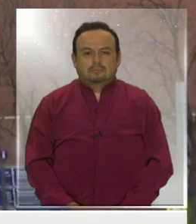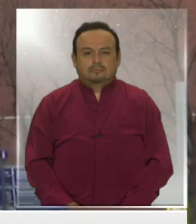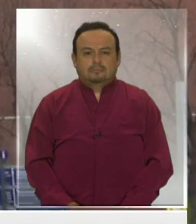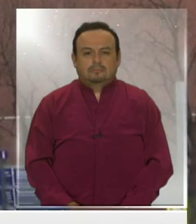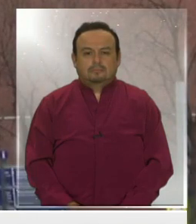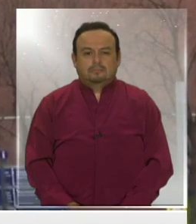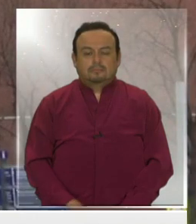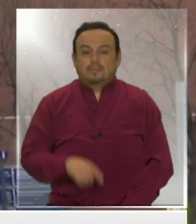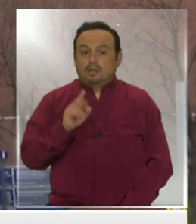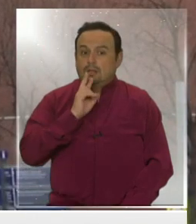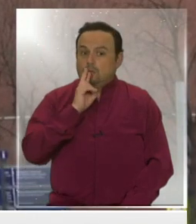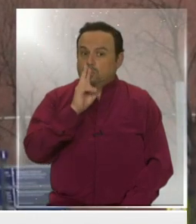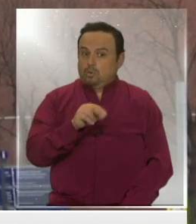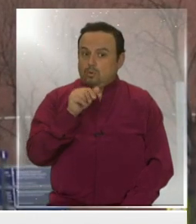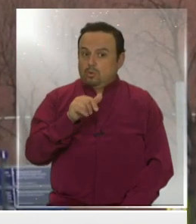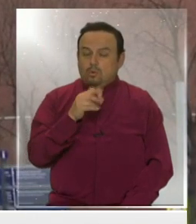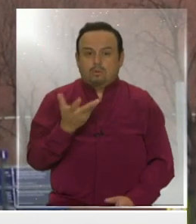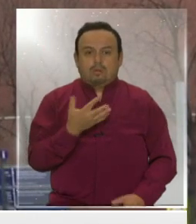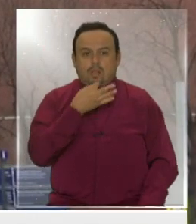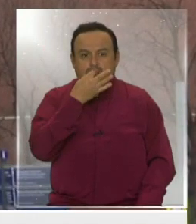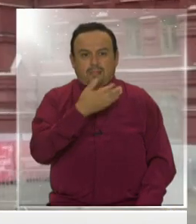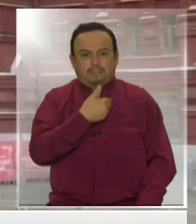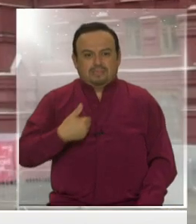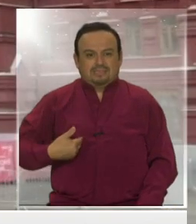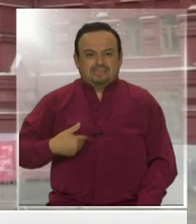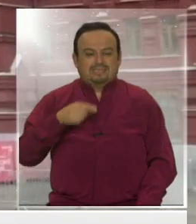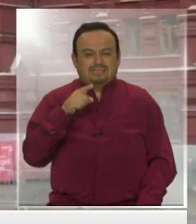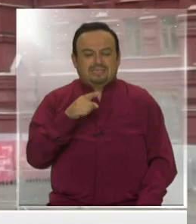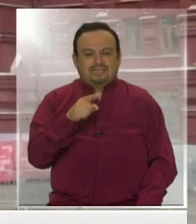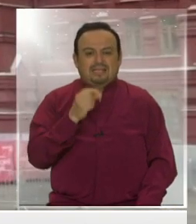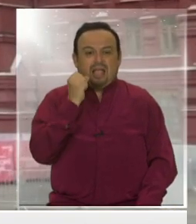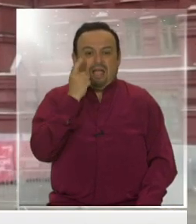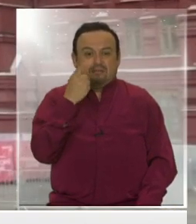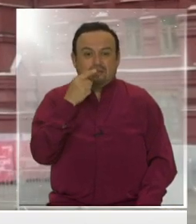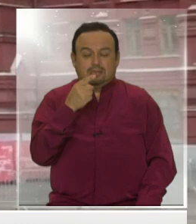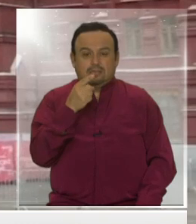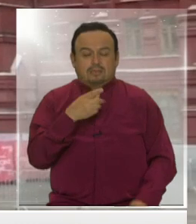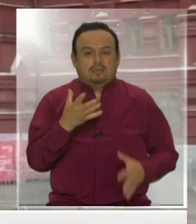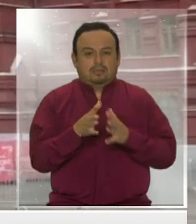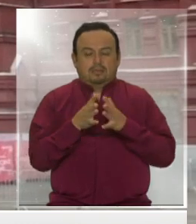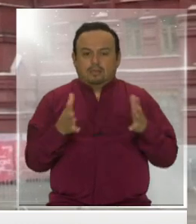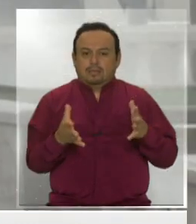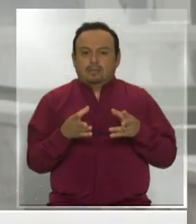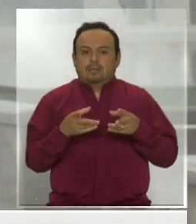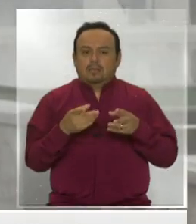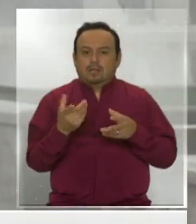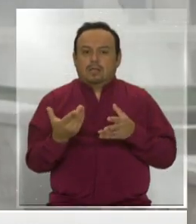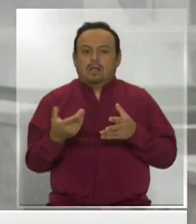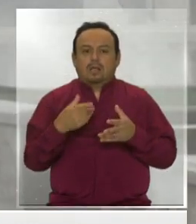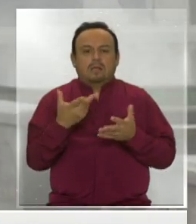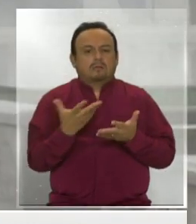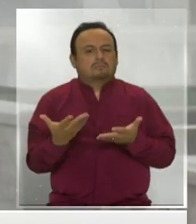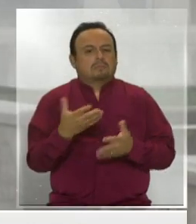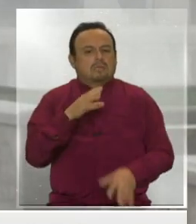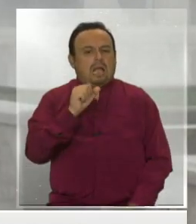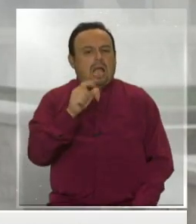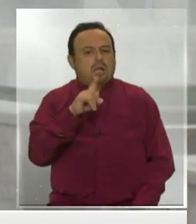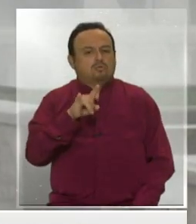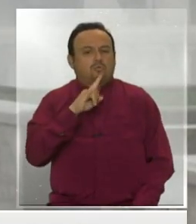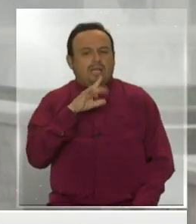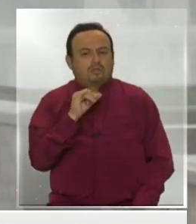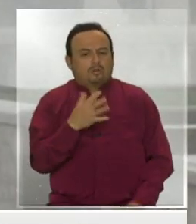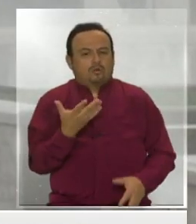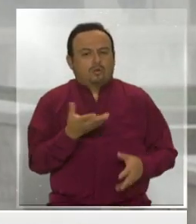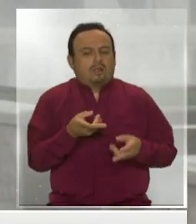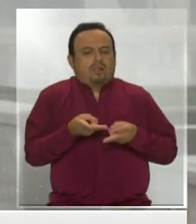impactante el caso de Rusia. Vladimir Putin decretó este jueves que abril será el mes de asueto con derecho a sueldo en Rusia. Todo para frenar